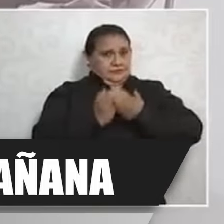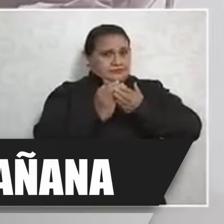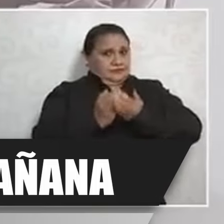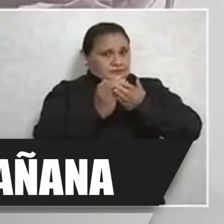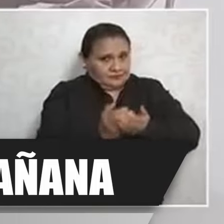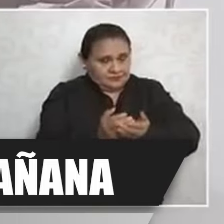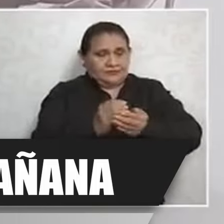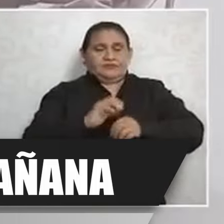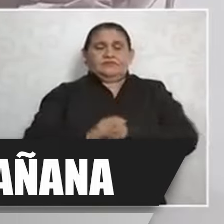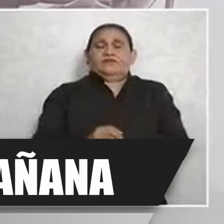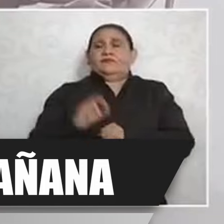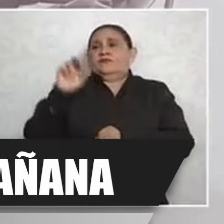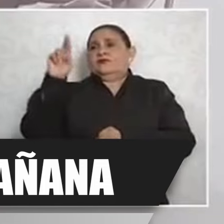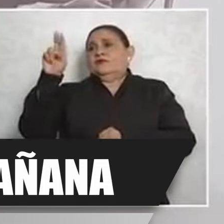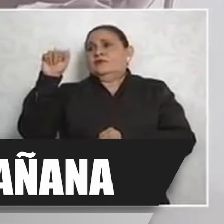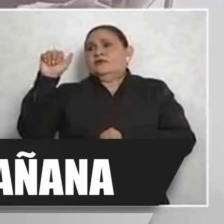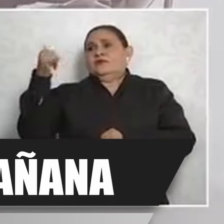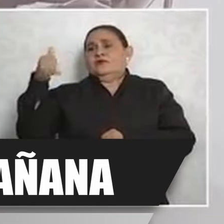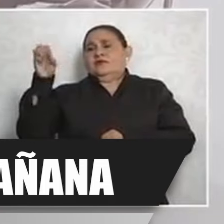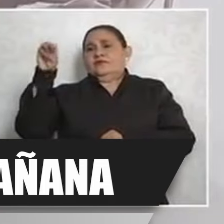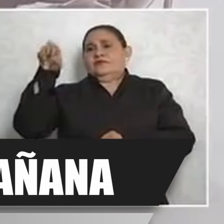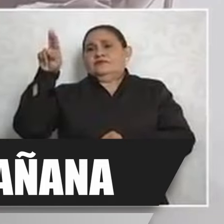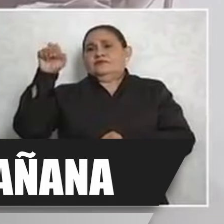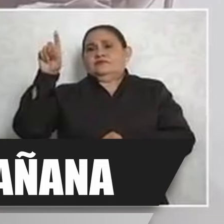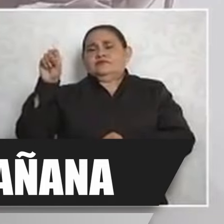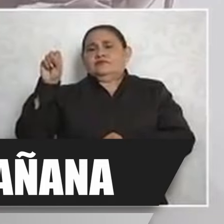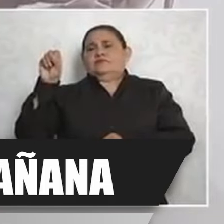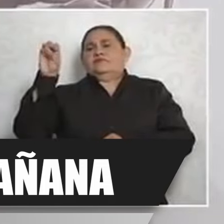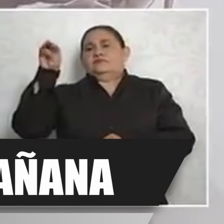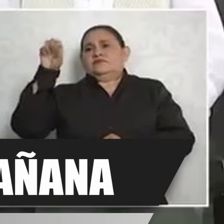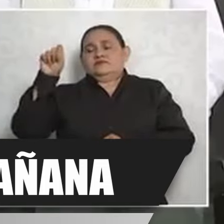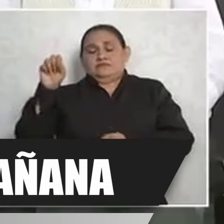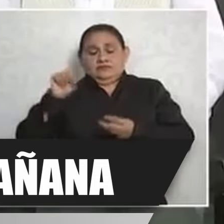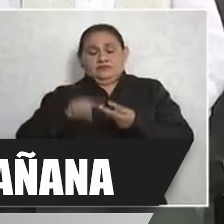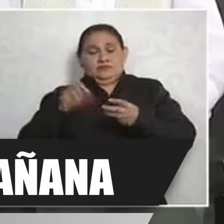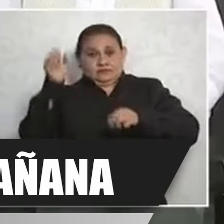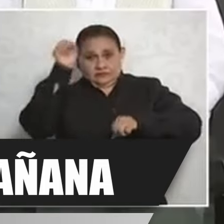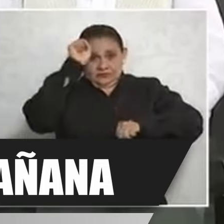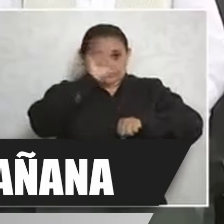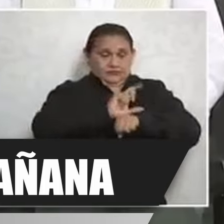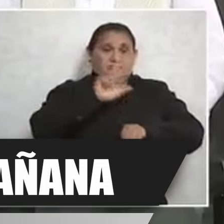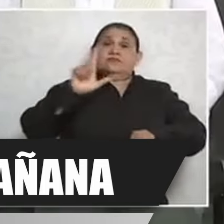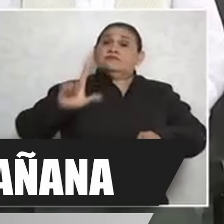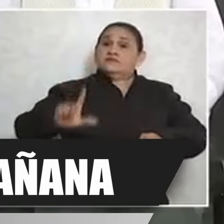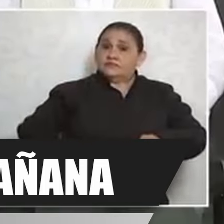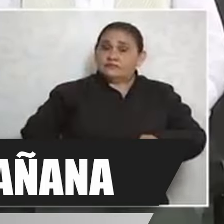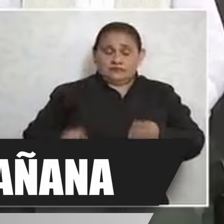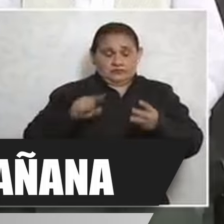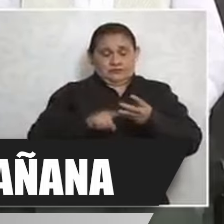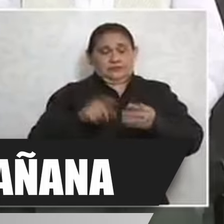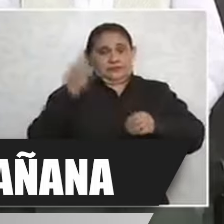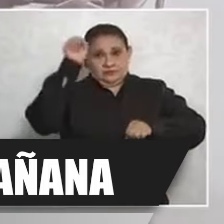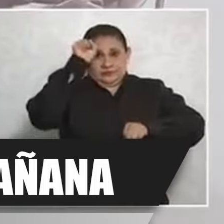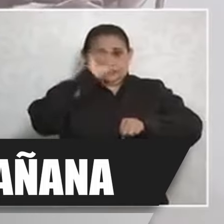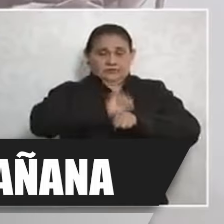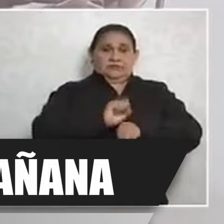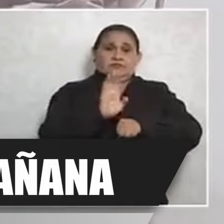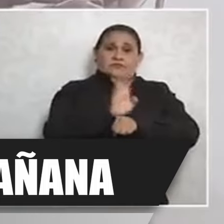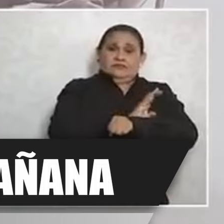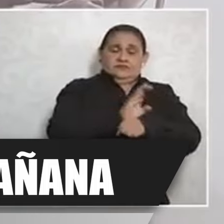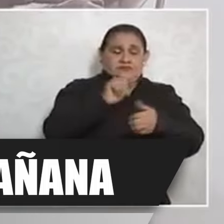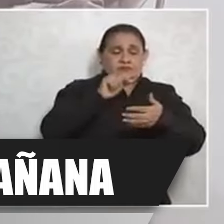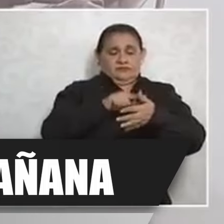almirante Raimundo Morales, está la secretaria de Gobernación, la secretaria del Bienestar, el secretario